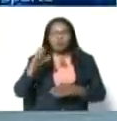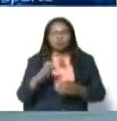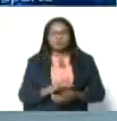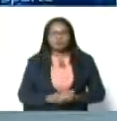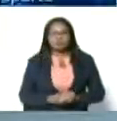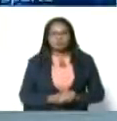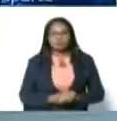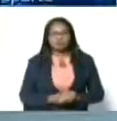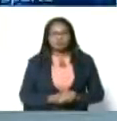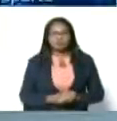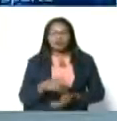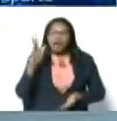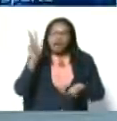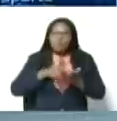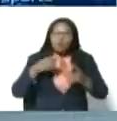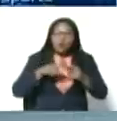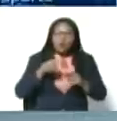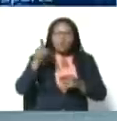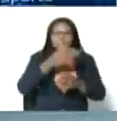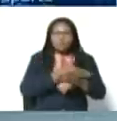Igualmente apruebo